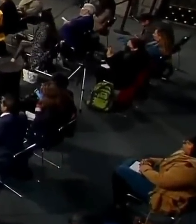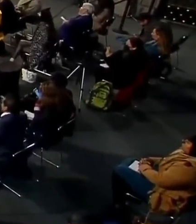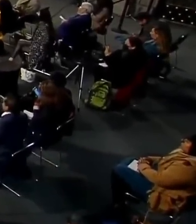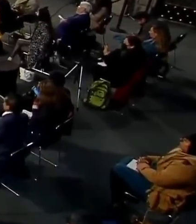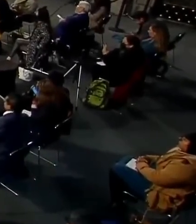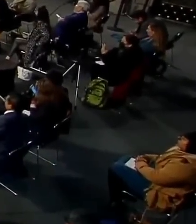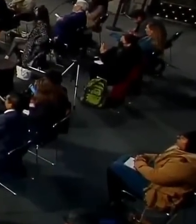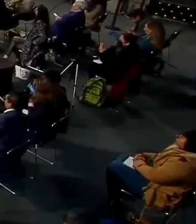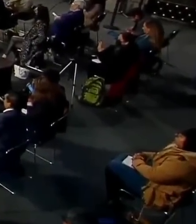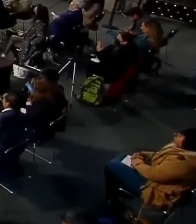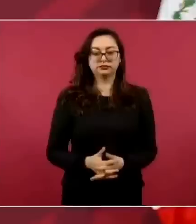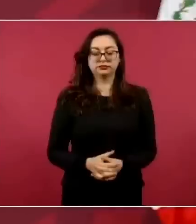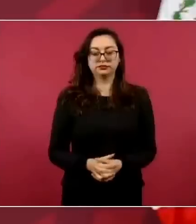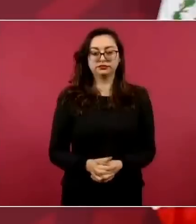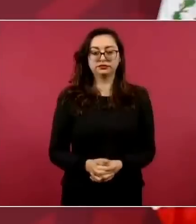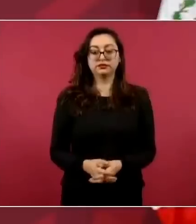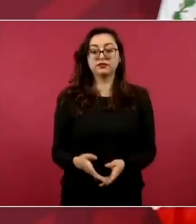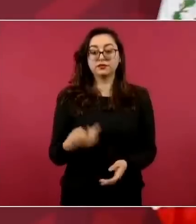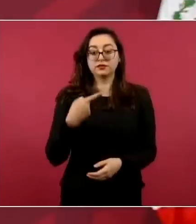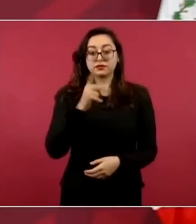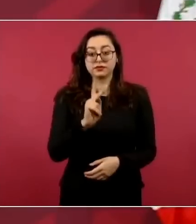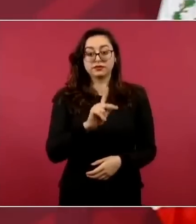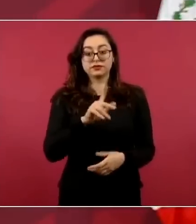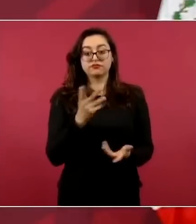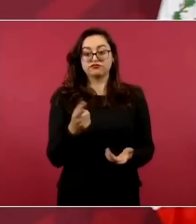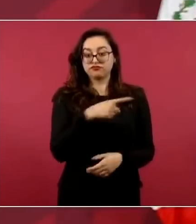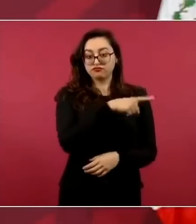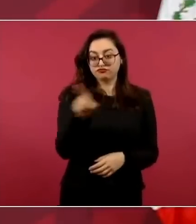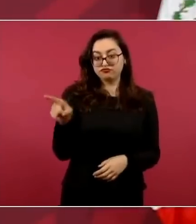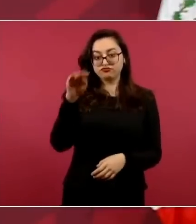Les va a decir, es un genio,